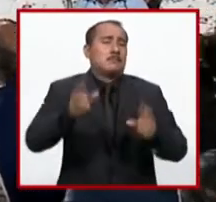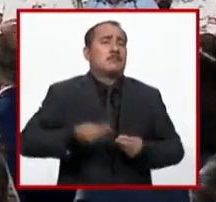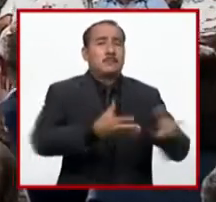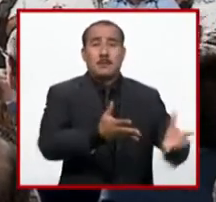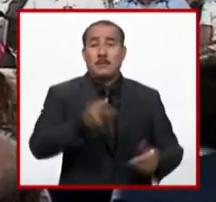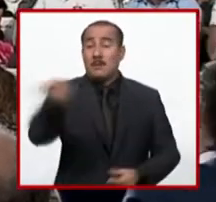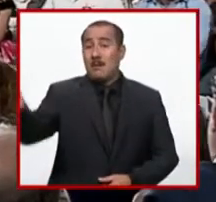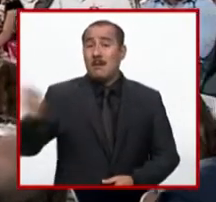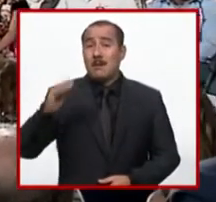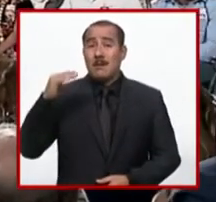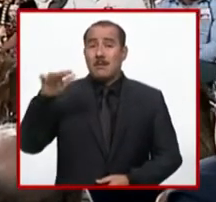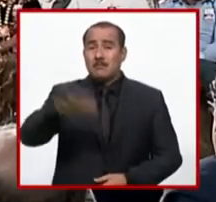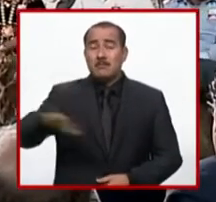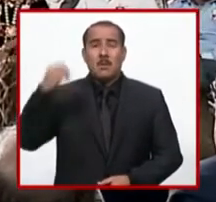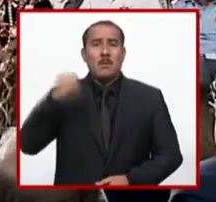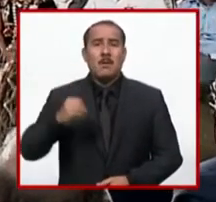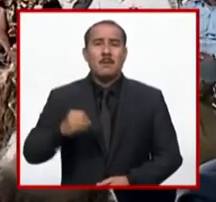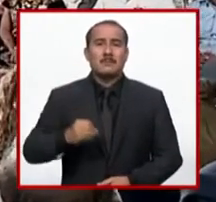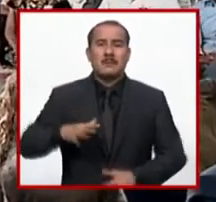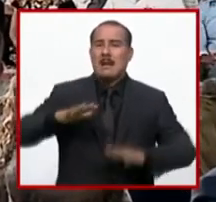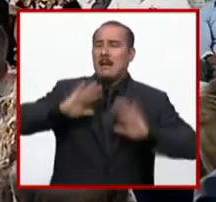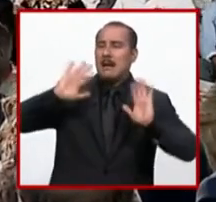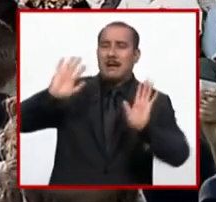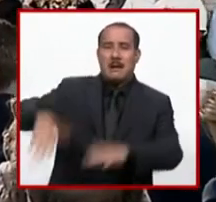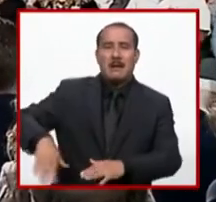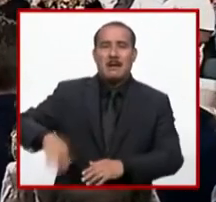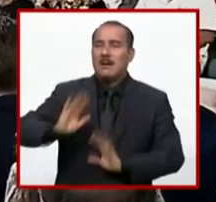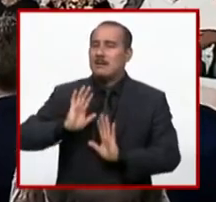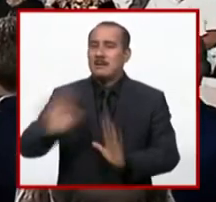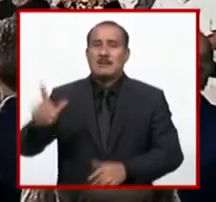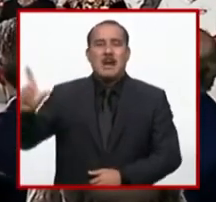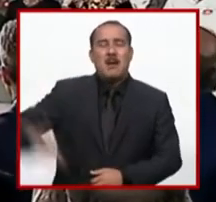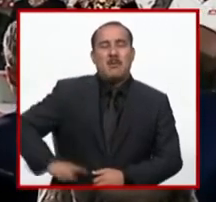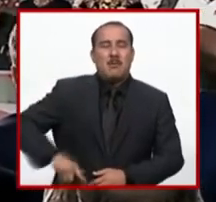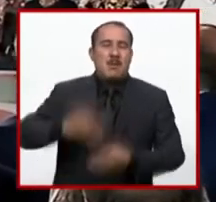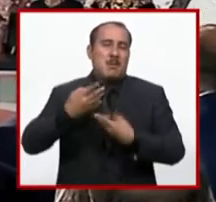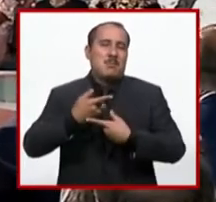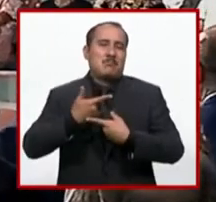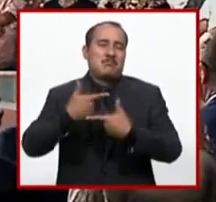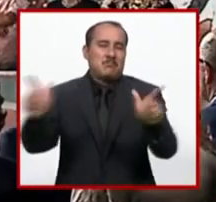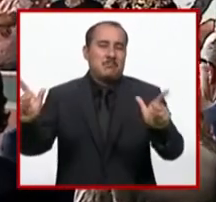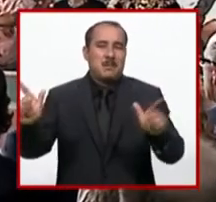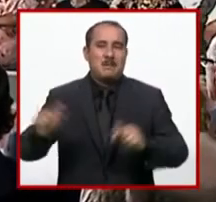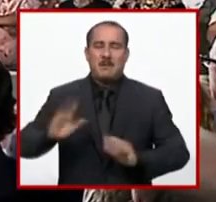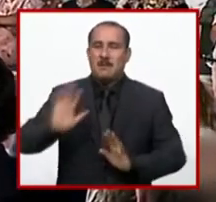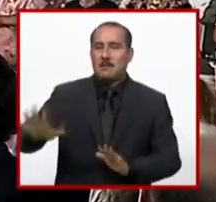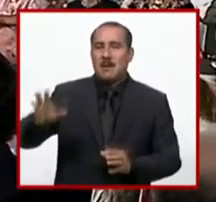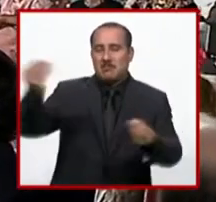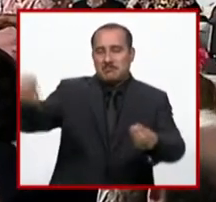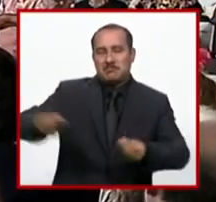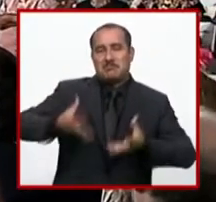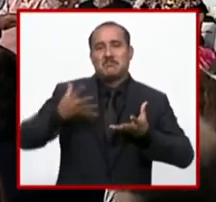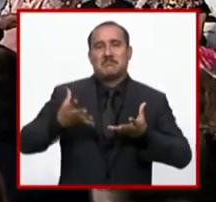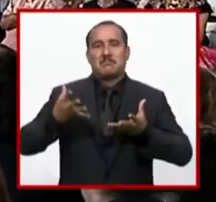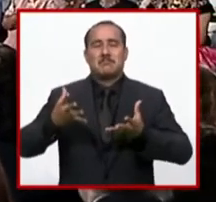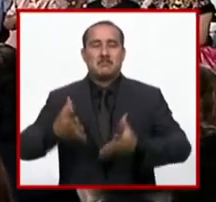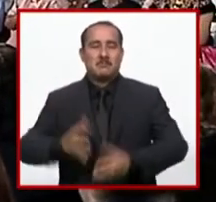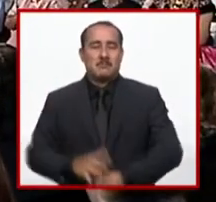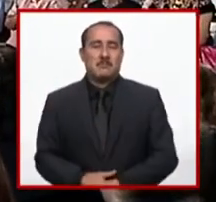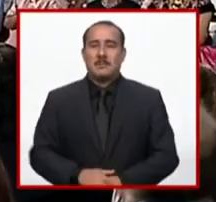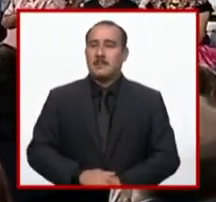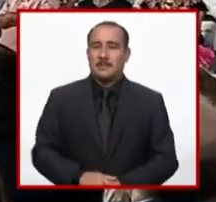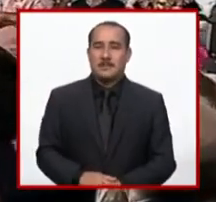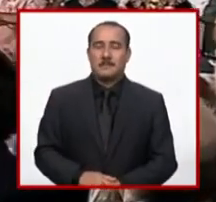pueblo? Se amarraron. Ya lo dejó salir el gobernador, ya se les olvidó que aquí en Oaxaca hay fiscalía